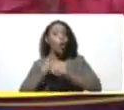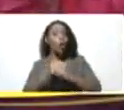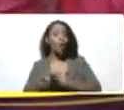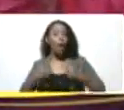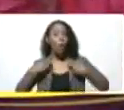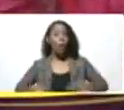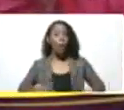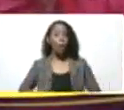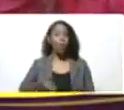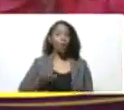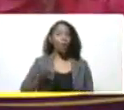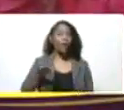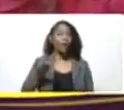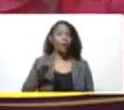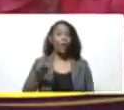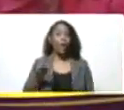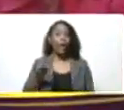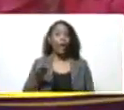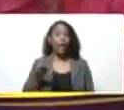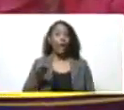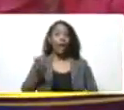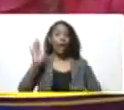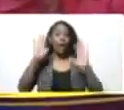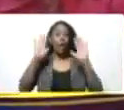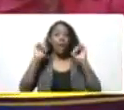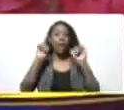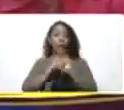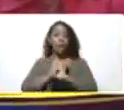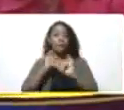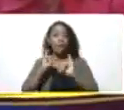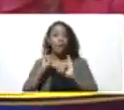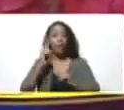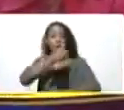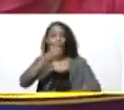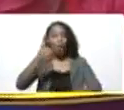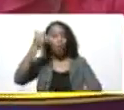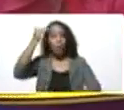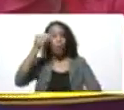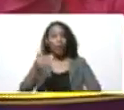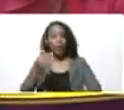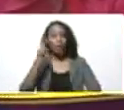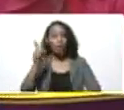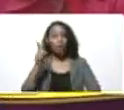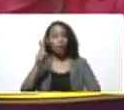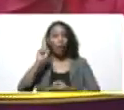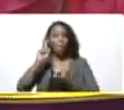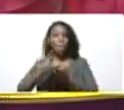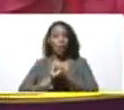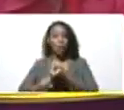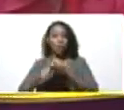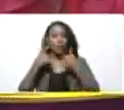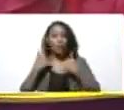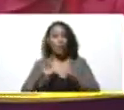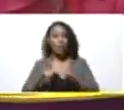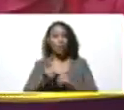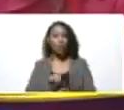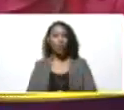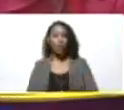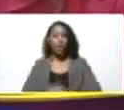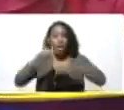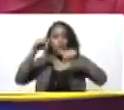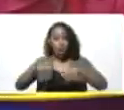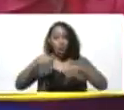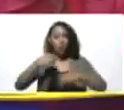importantes. La despedida de cada uno de los oficiales, de sus esposas y de sus hijos. Y hoy